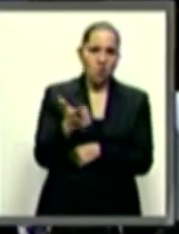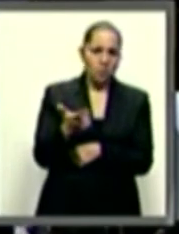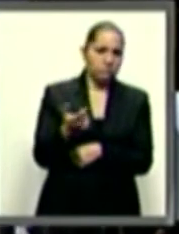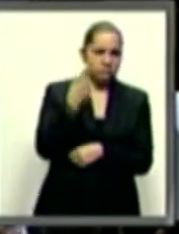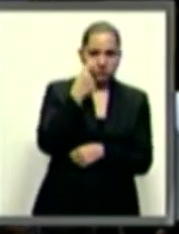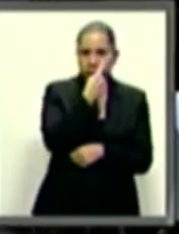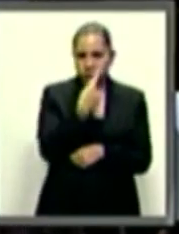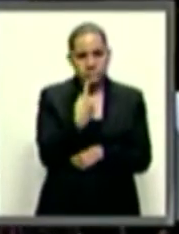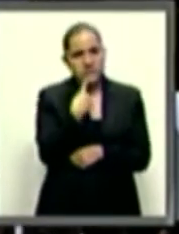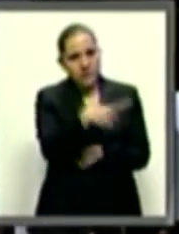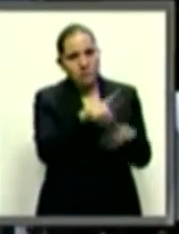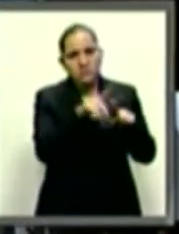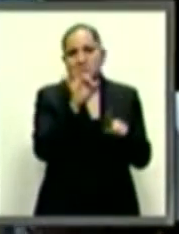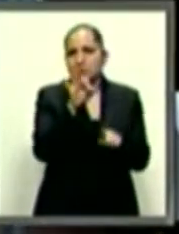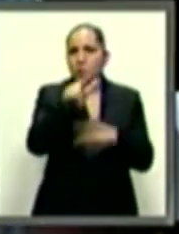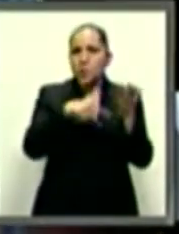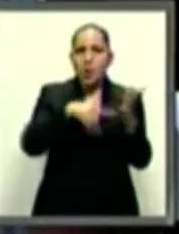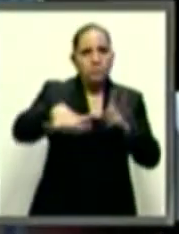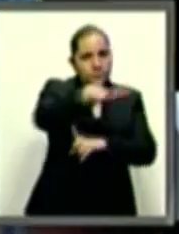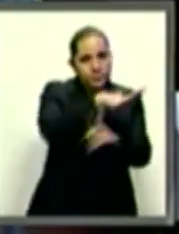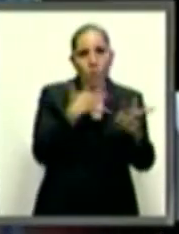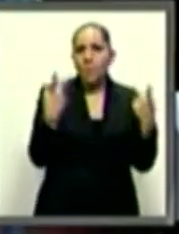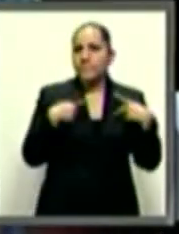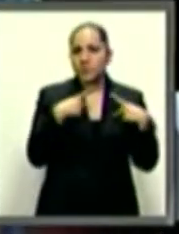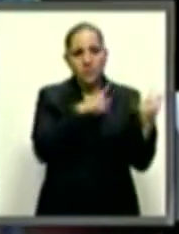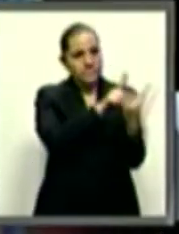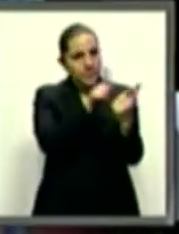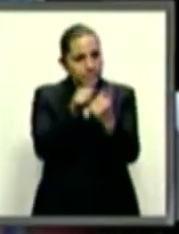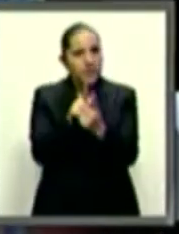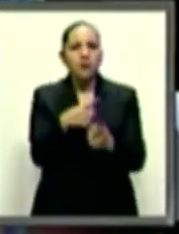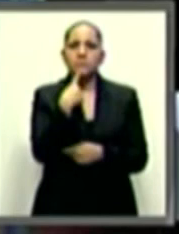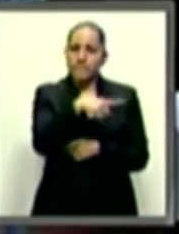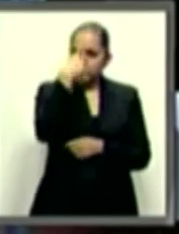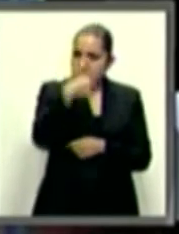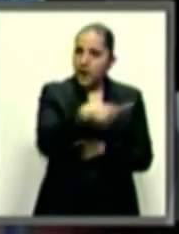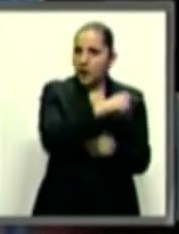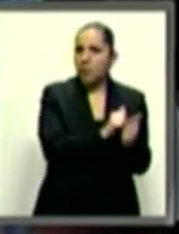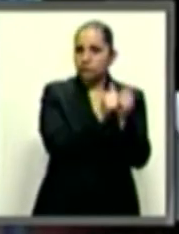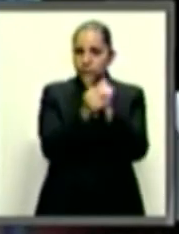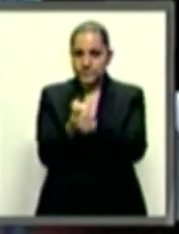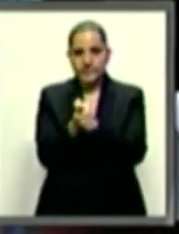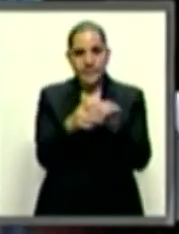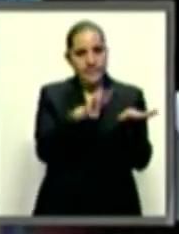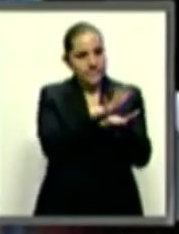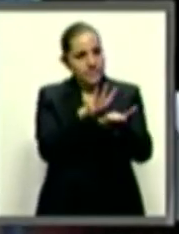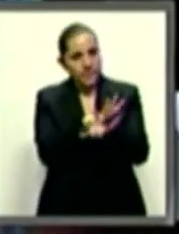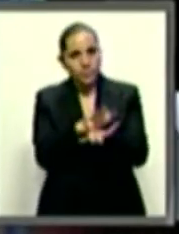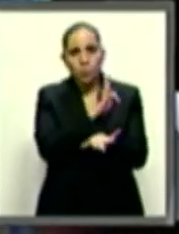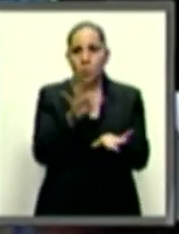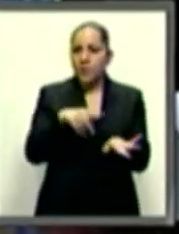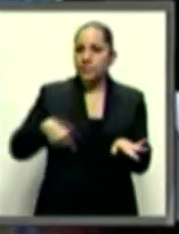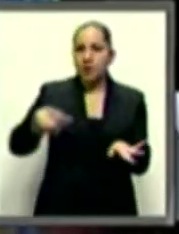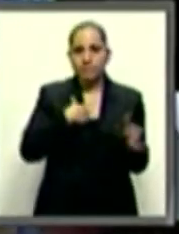la infraestructura física pública, a fin de mejorar la accesibilidad con los mayores estándares